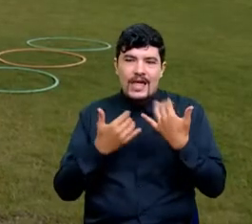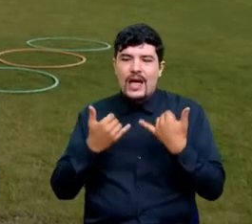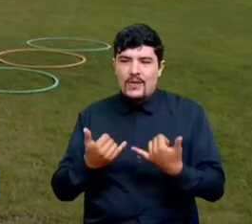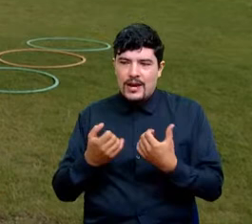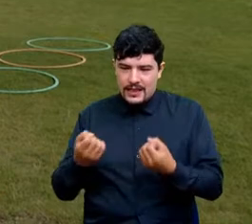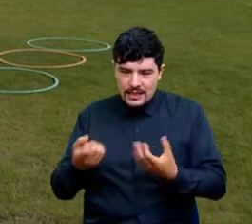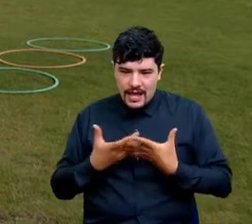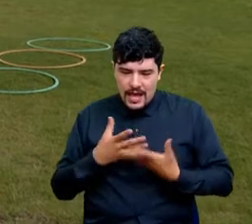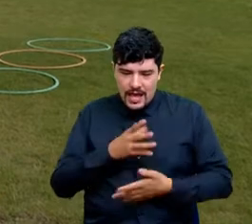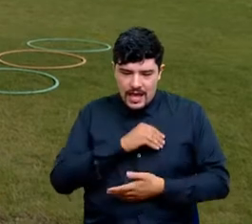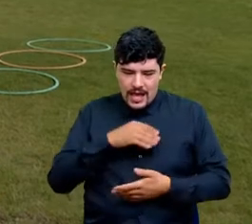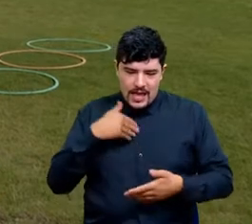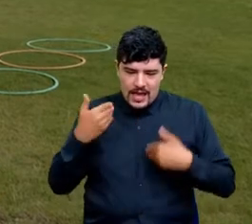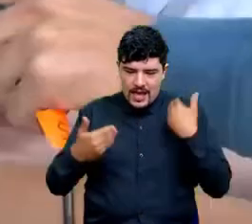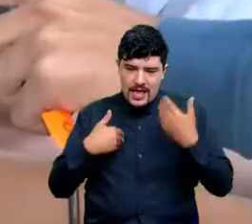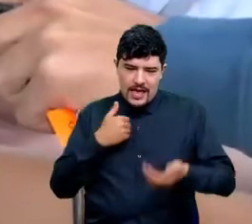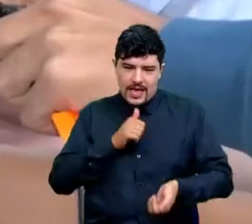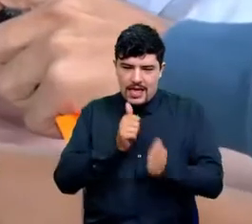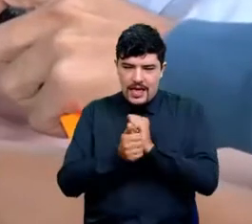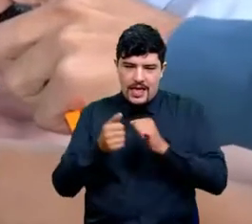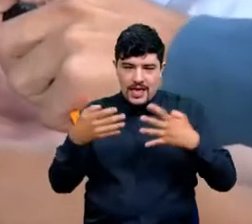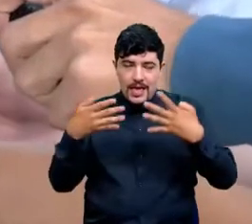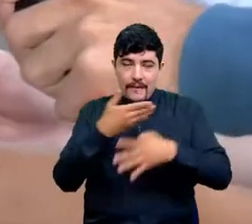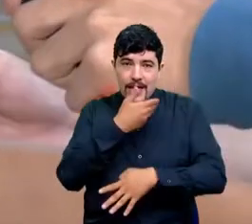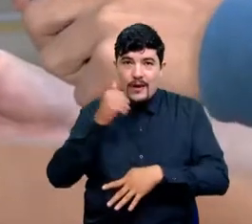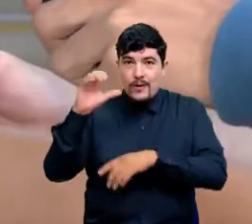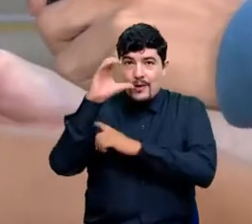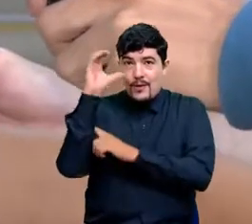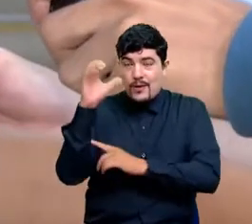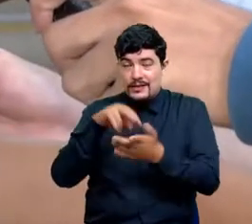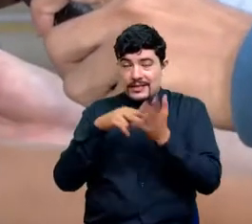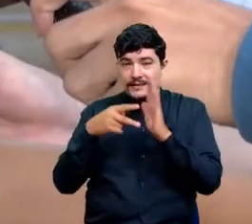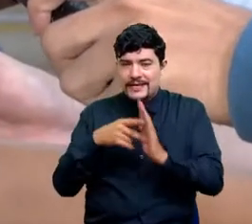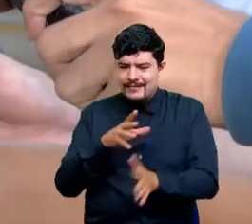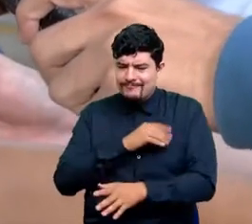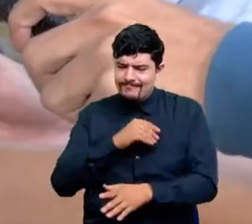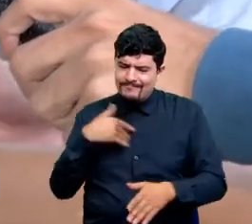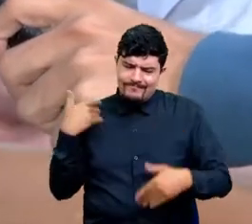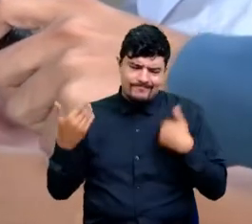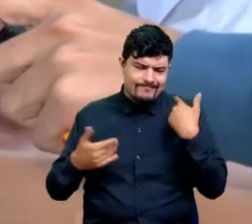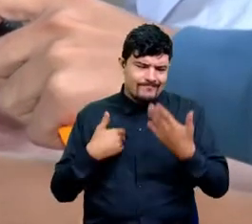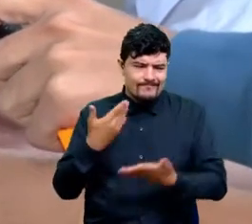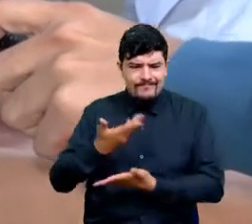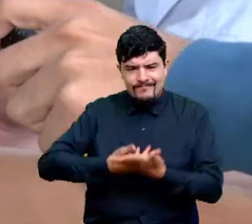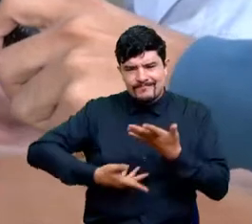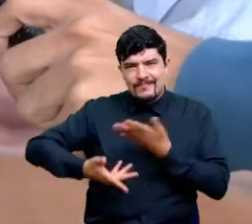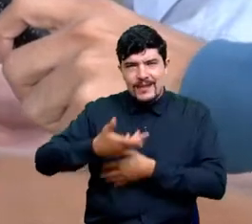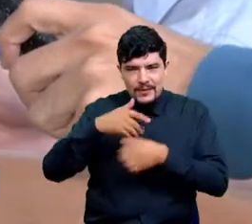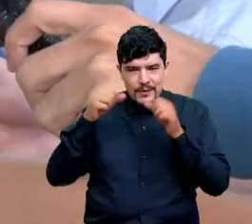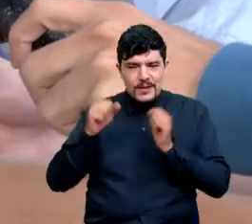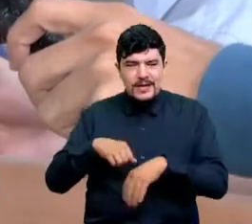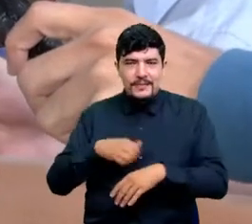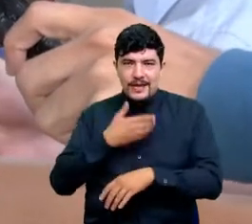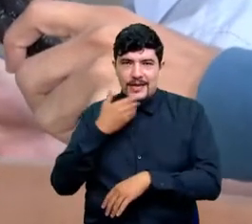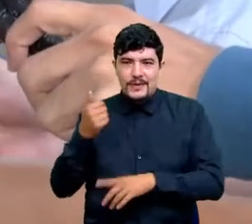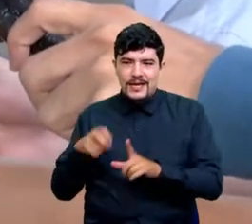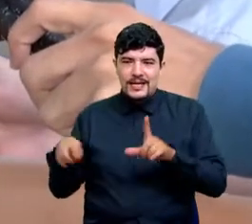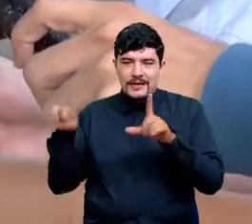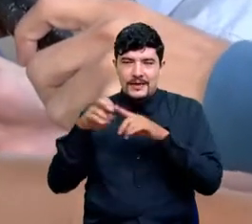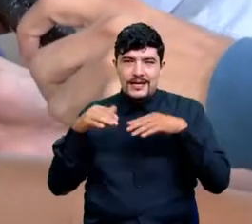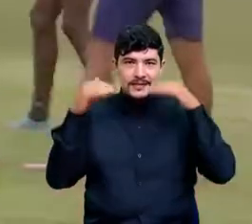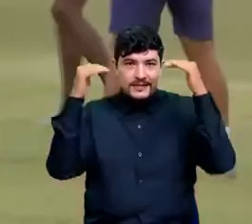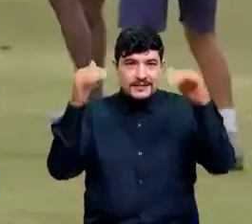alegría de entrar a los 8 y de competir de igual a igual contra los mejores de Colombia es una motivación extra para ponerse mejor a punto físicamente